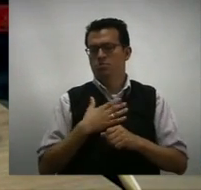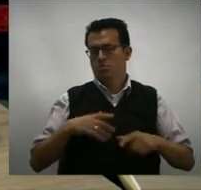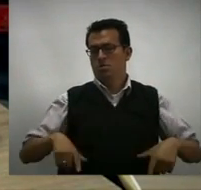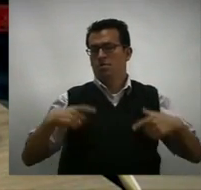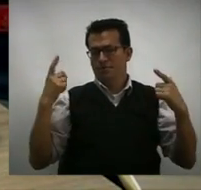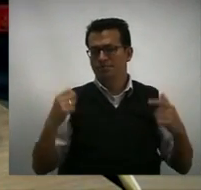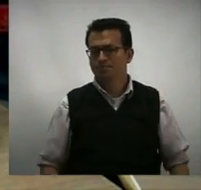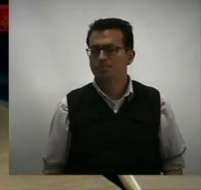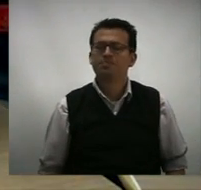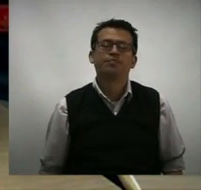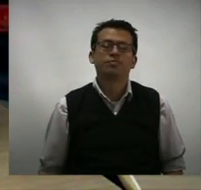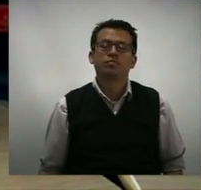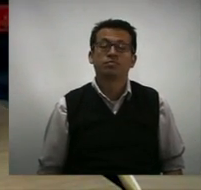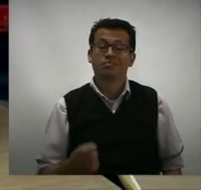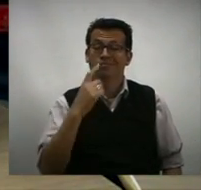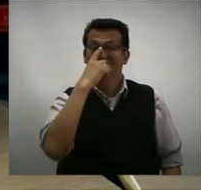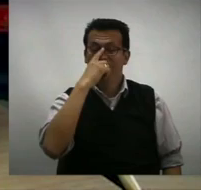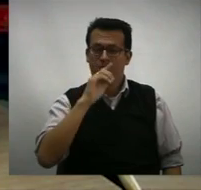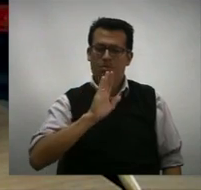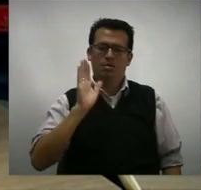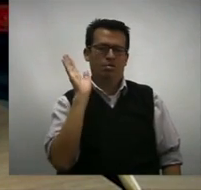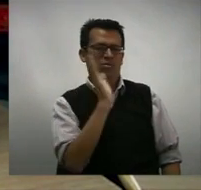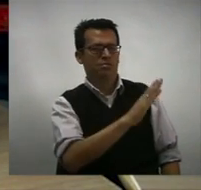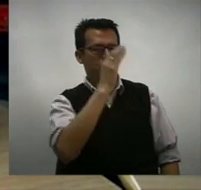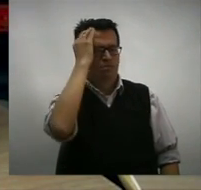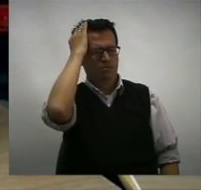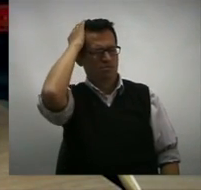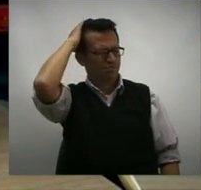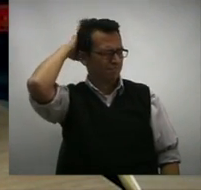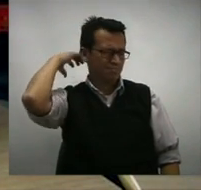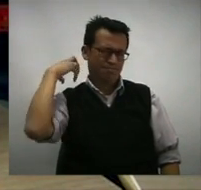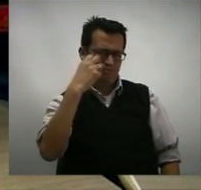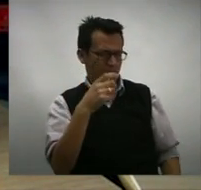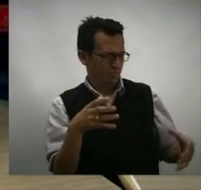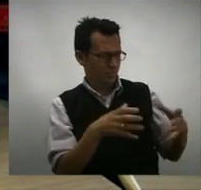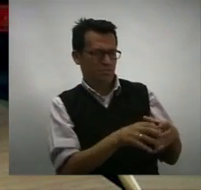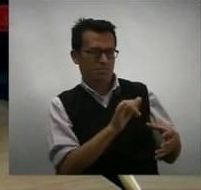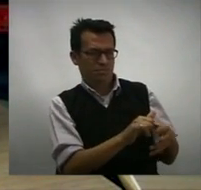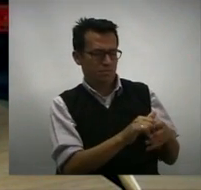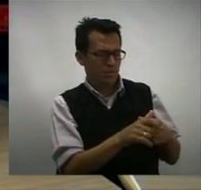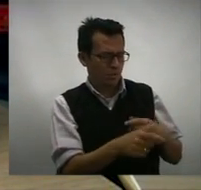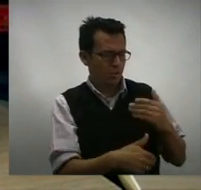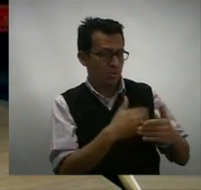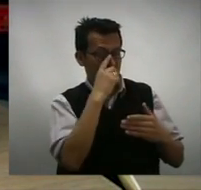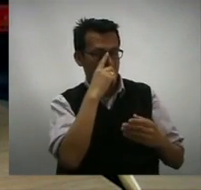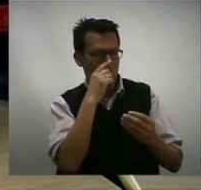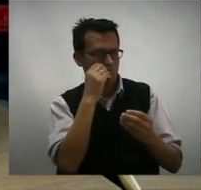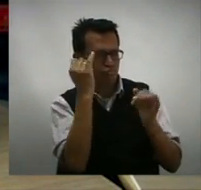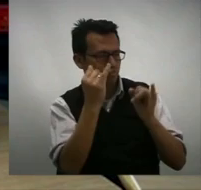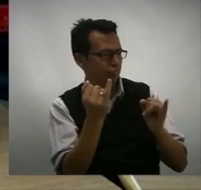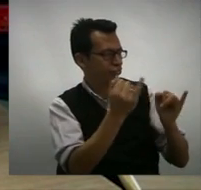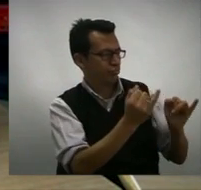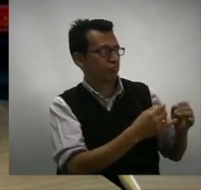Ananke. De esta manera, las antiguas sociedades se abren hacia el exterior mediante la expansión política e ideológica de